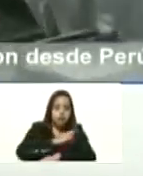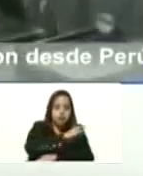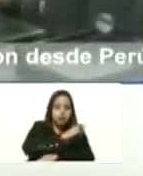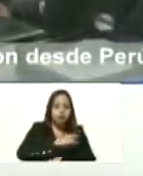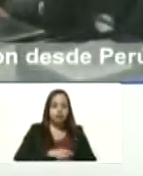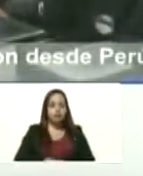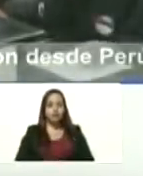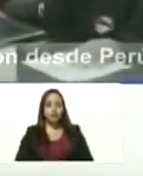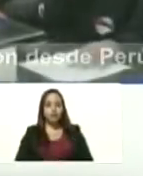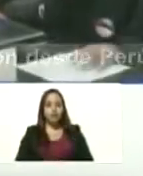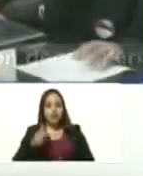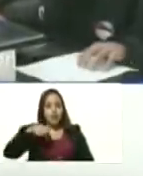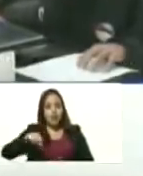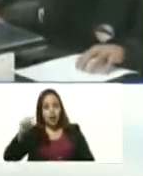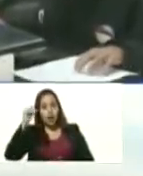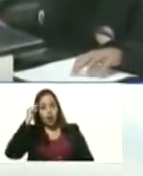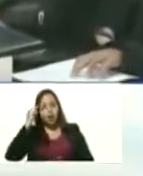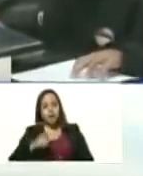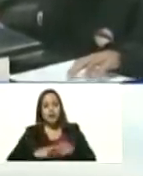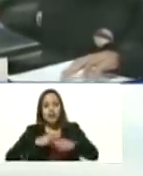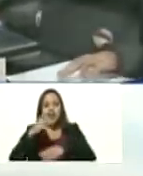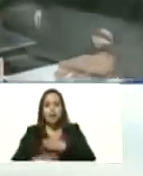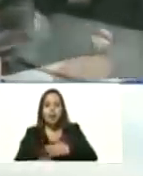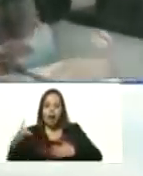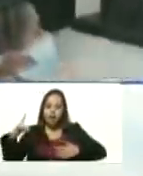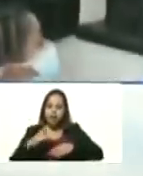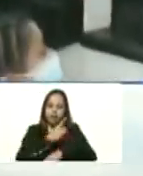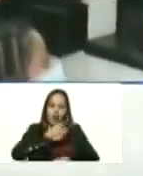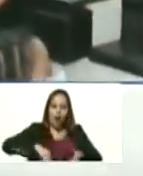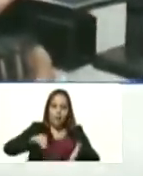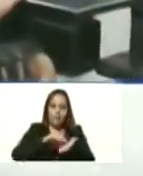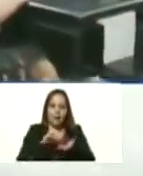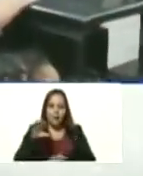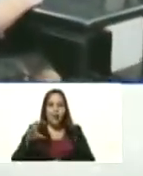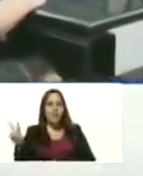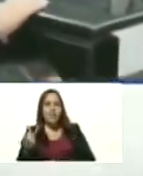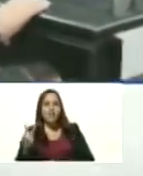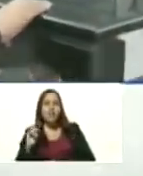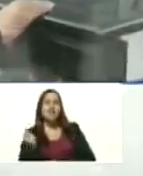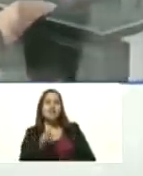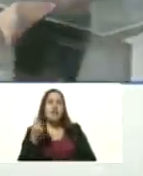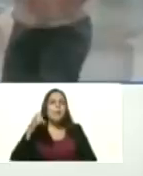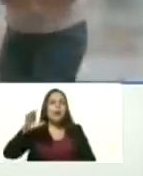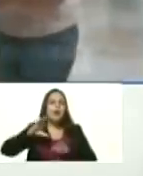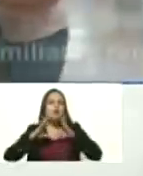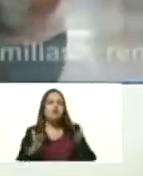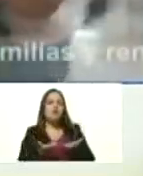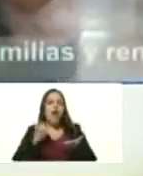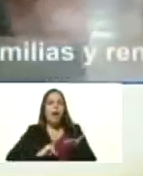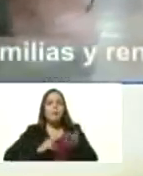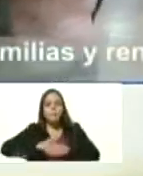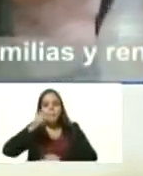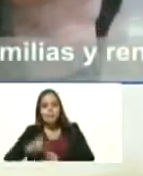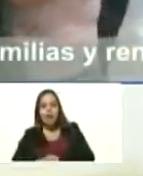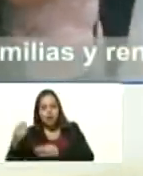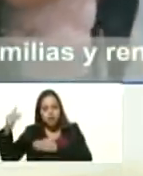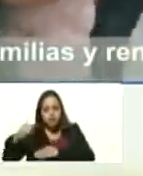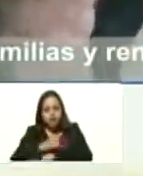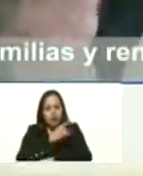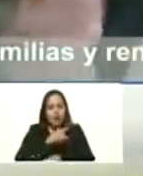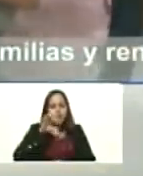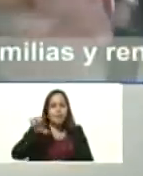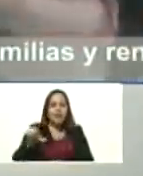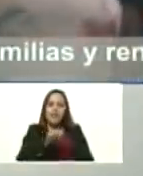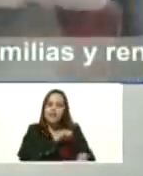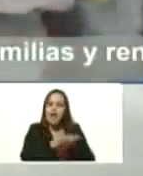del día de hoy del plan vuelta a la patria venezuela es el único país del mundo que tiene un plan de vuelta a la patria gratuito